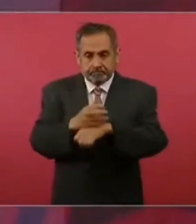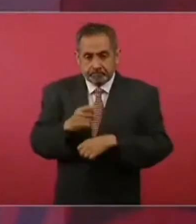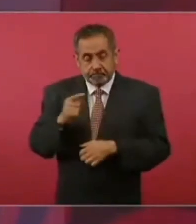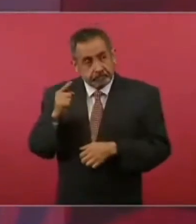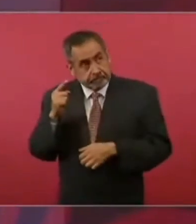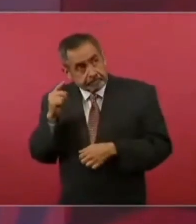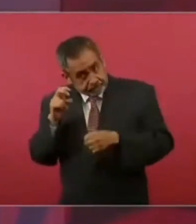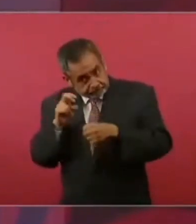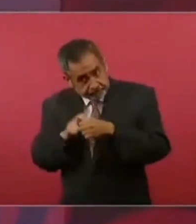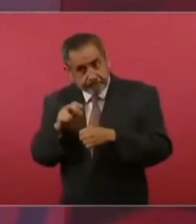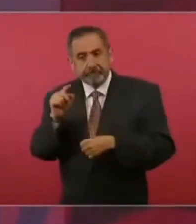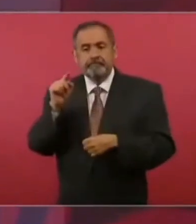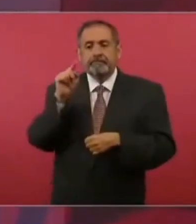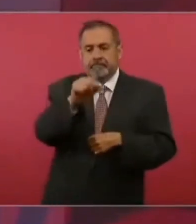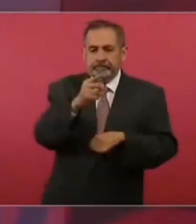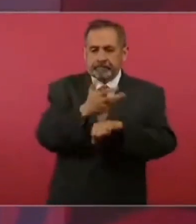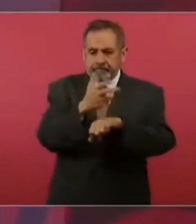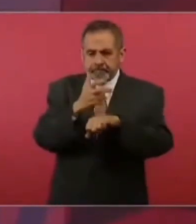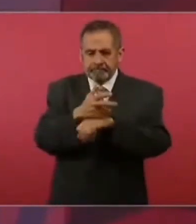allá.